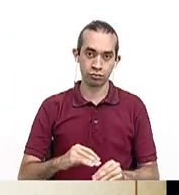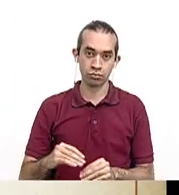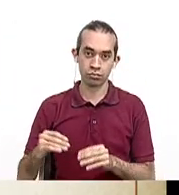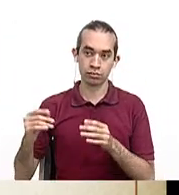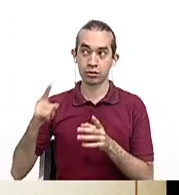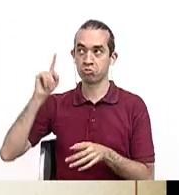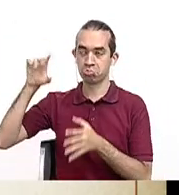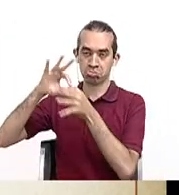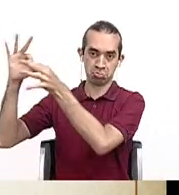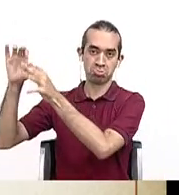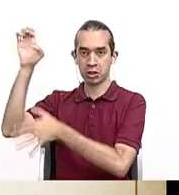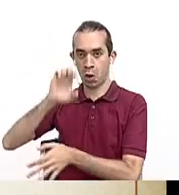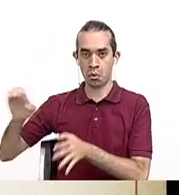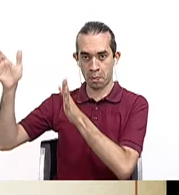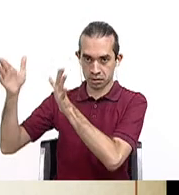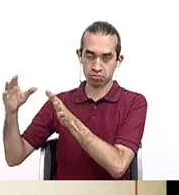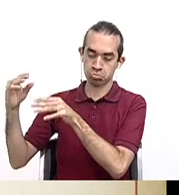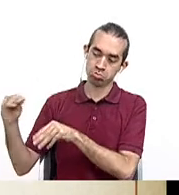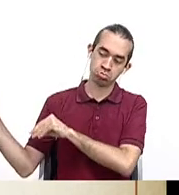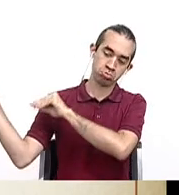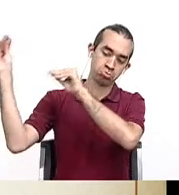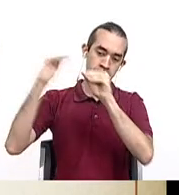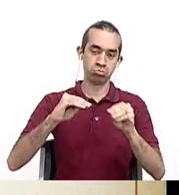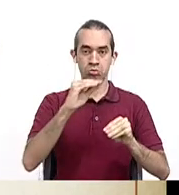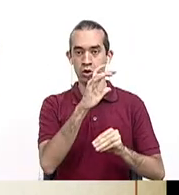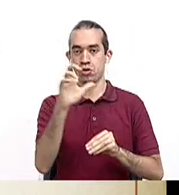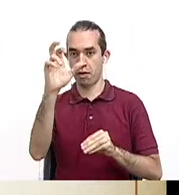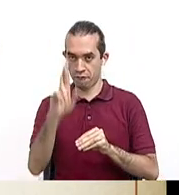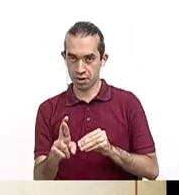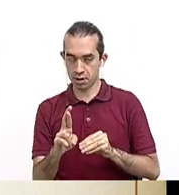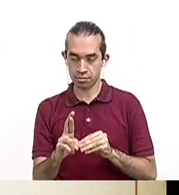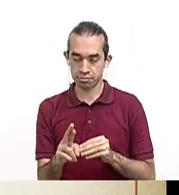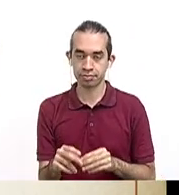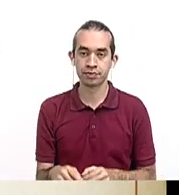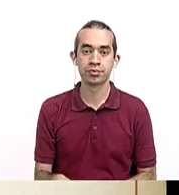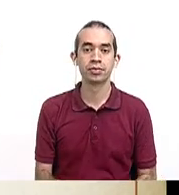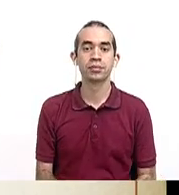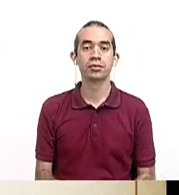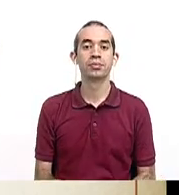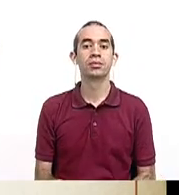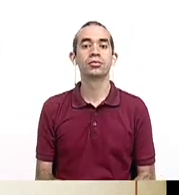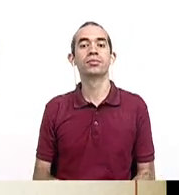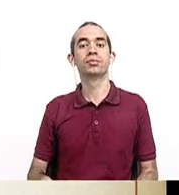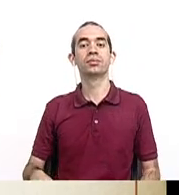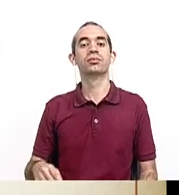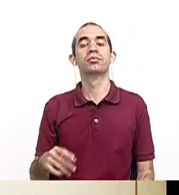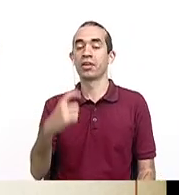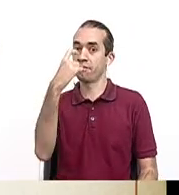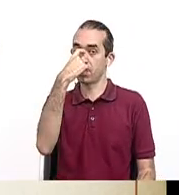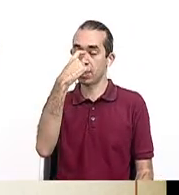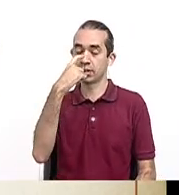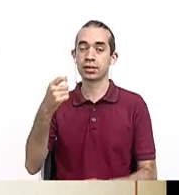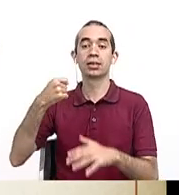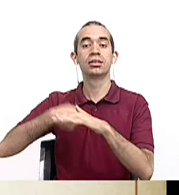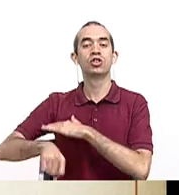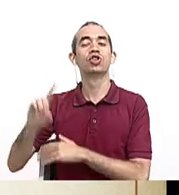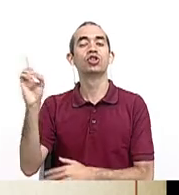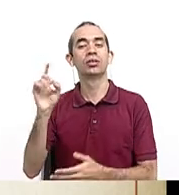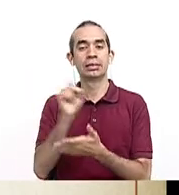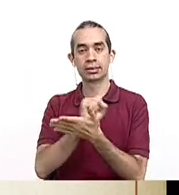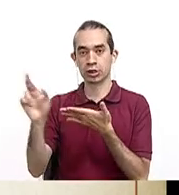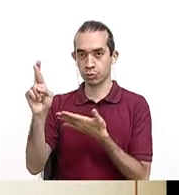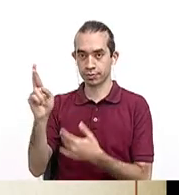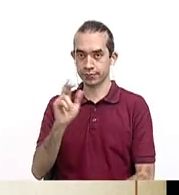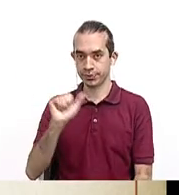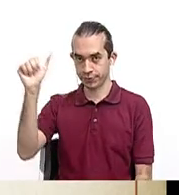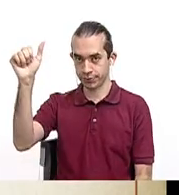europeos y se instalaron en costa rica don josé figueres nació en san ramón ahí se crió pasó